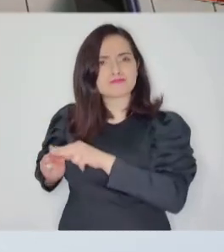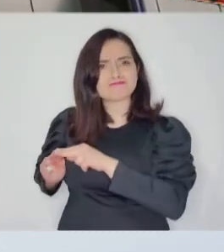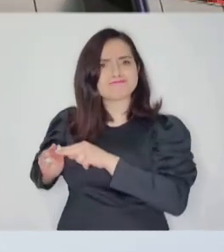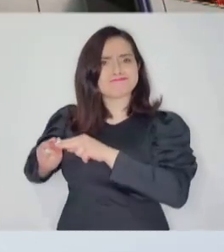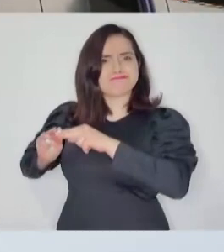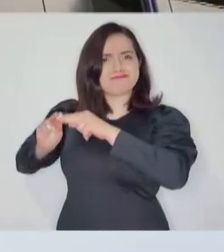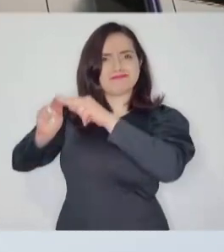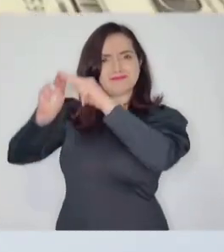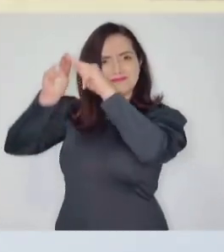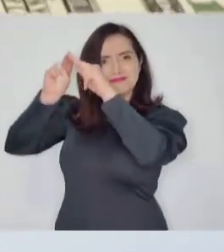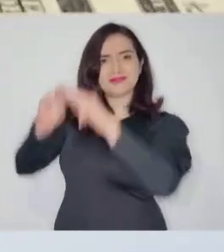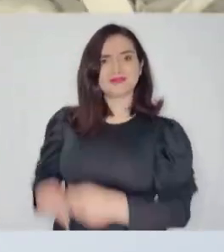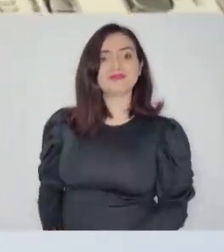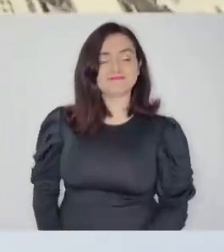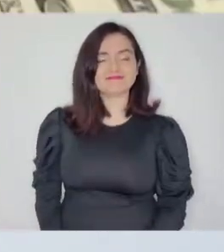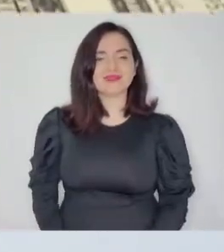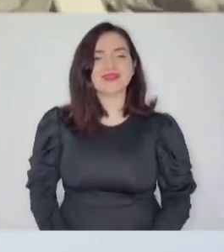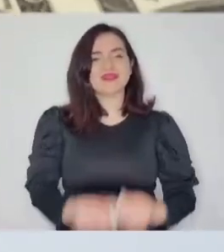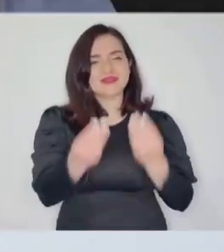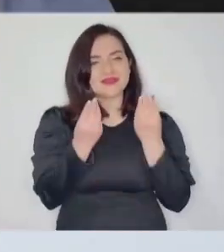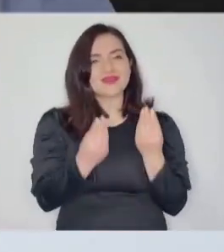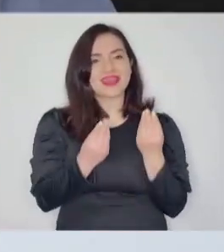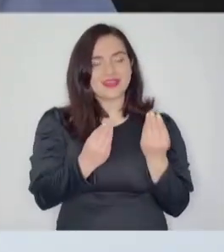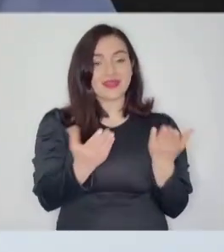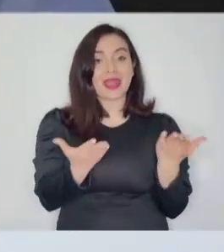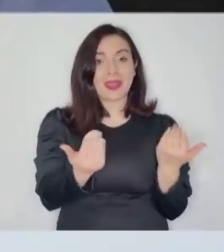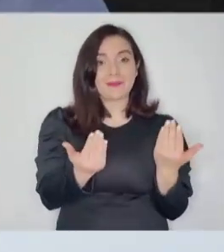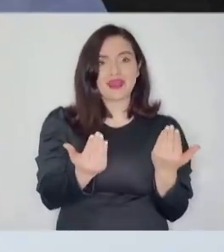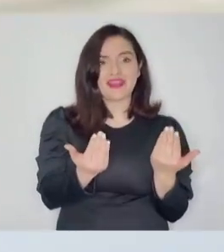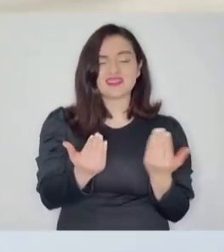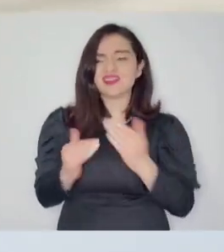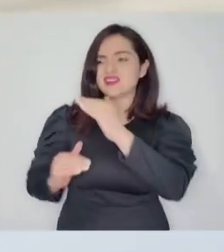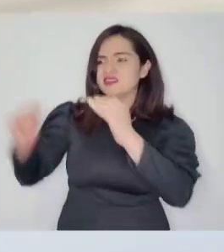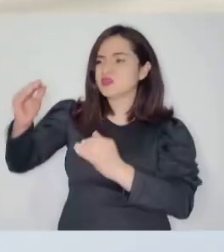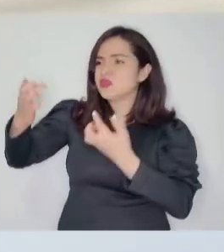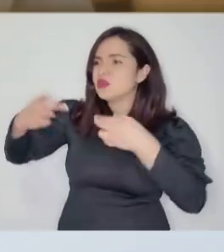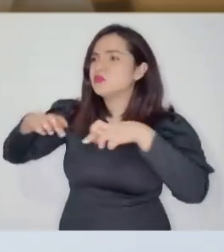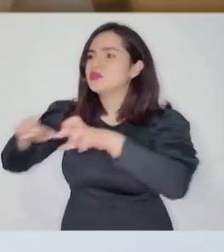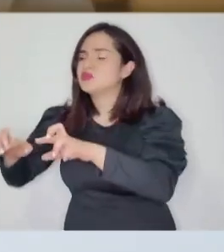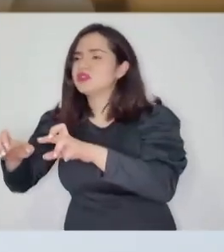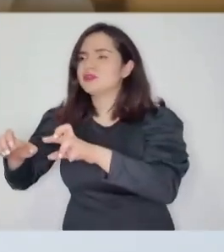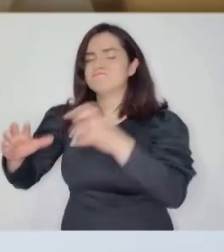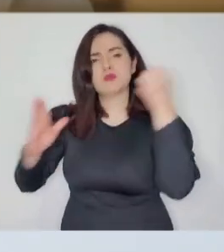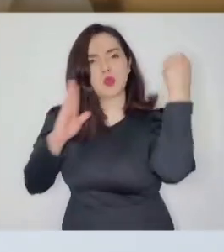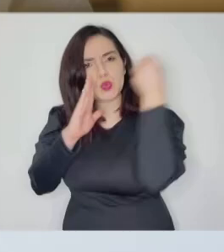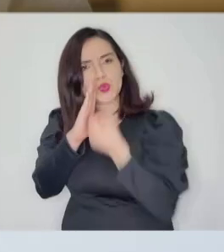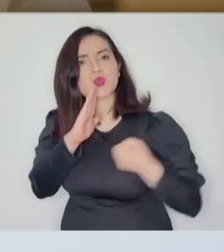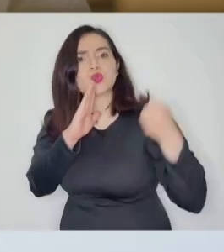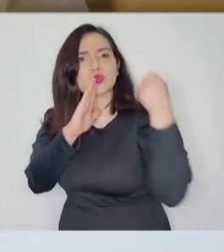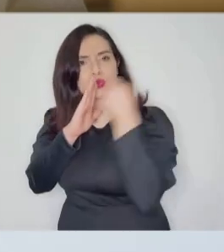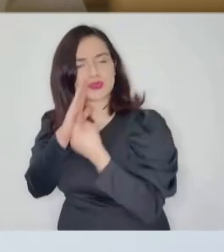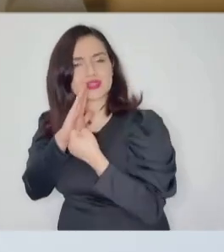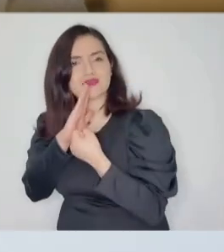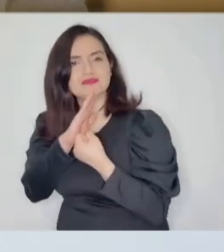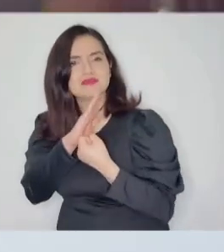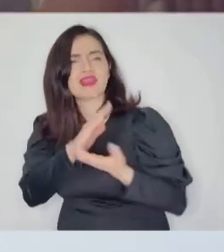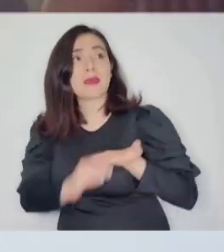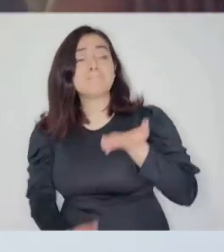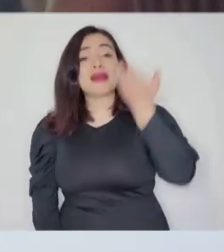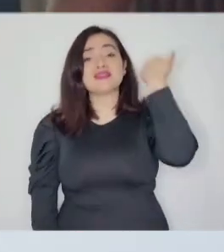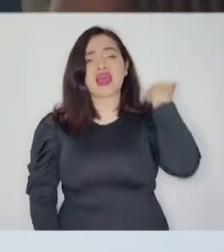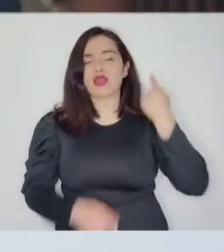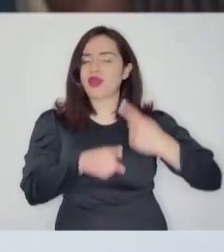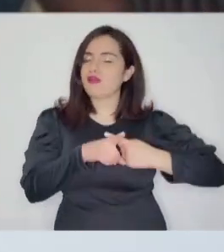ellos crecían y crecían. Bendita la esperanza que le batalla la desigualdad de oportunidades y dejamos atrás